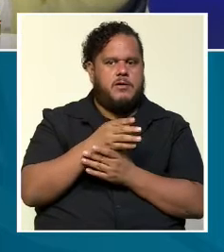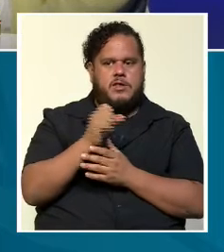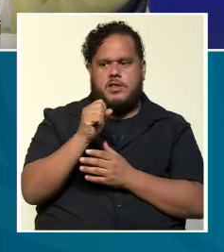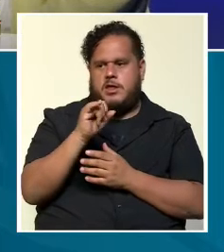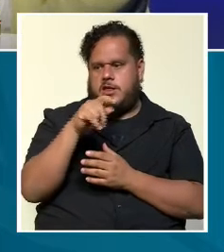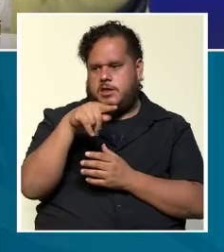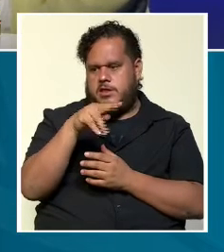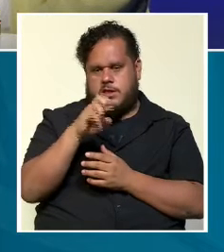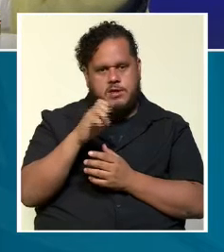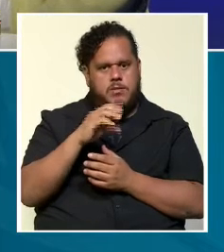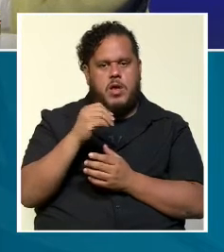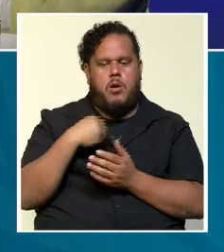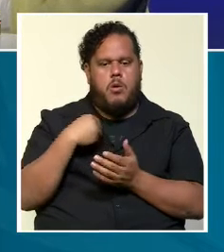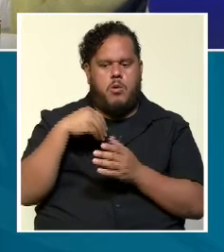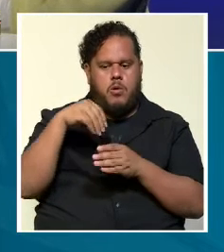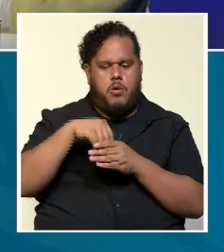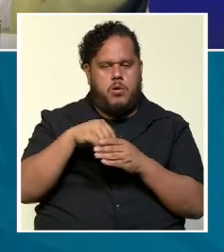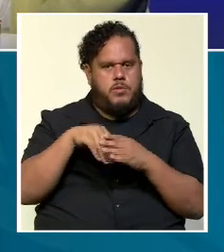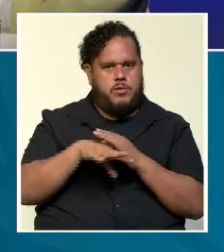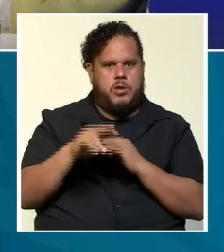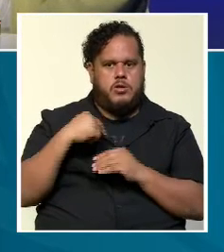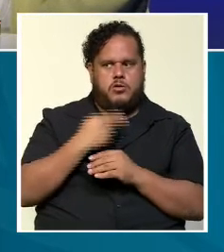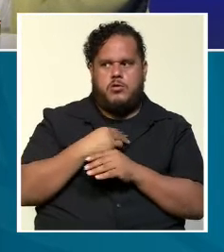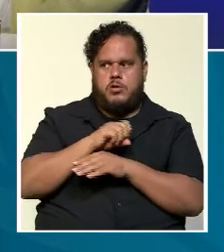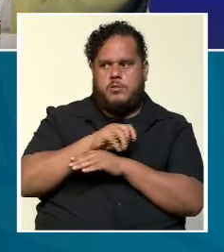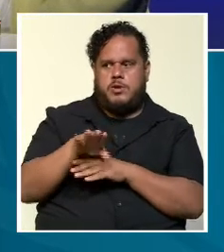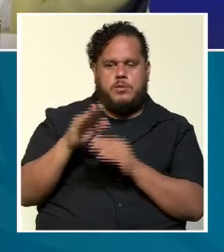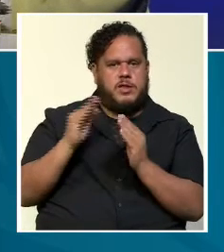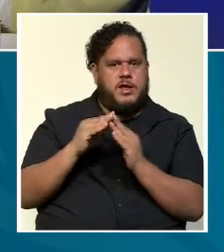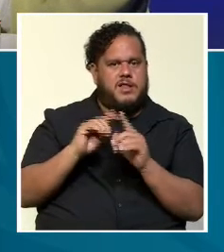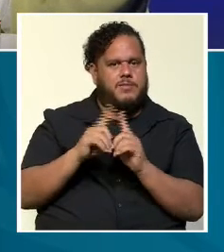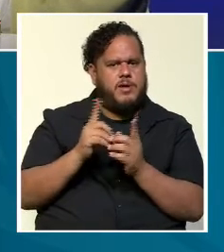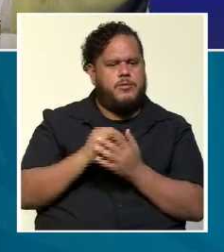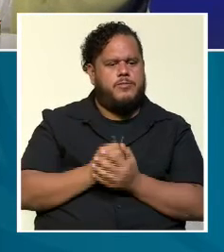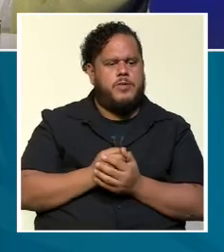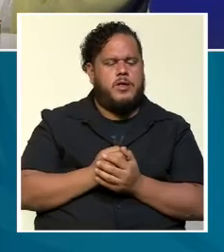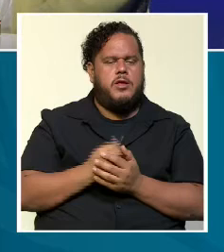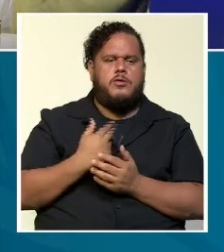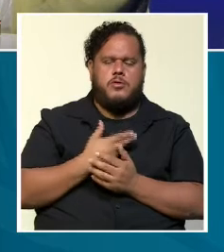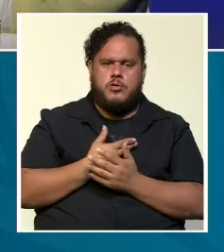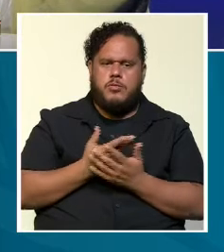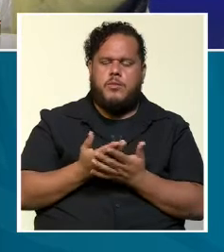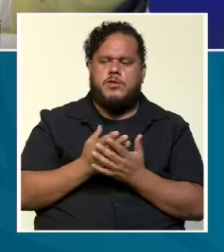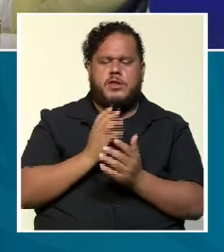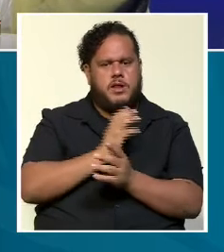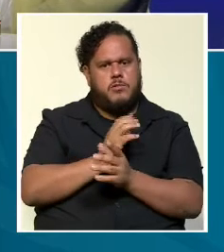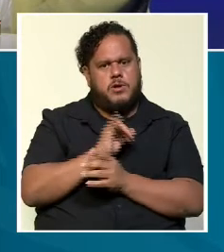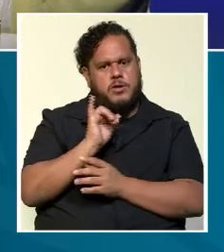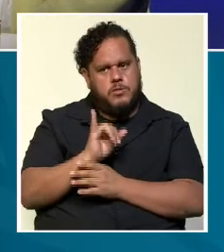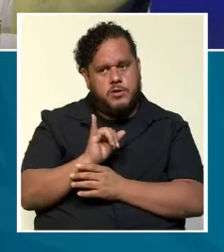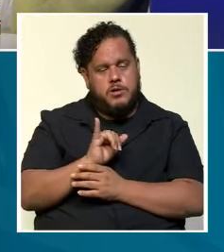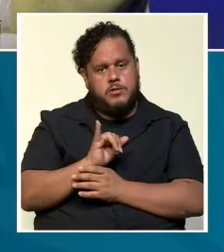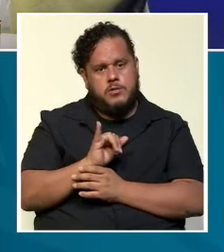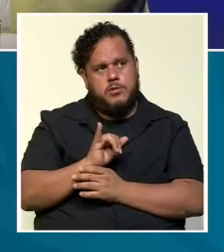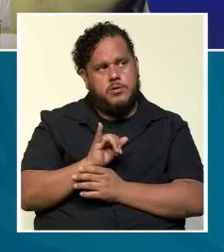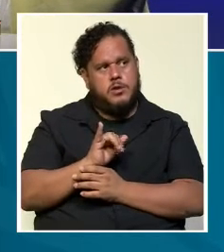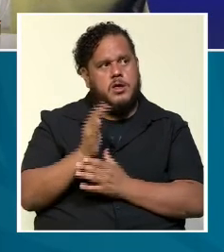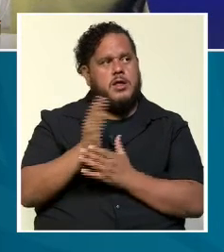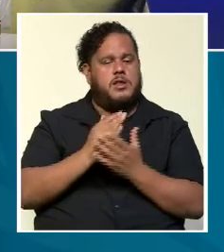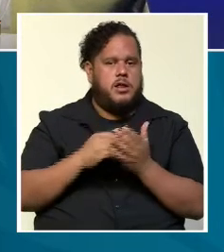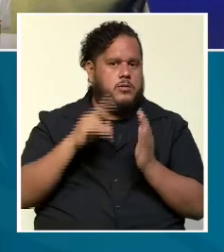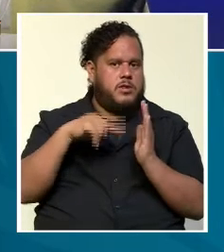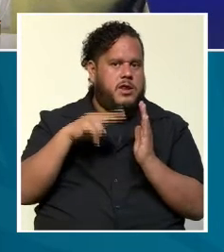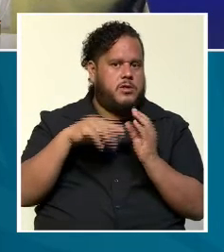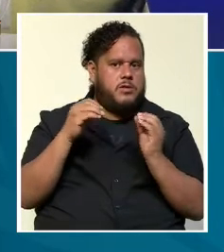por medio de depósito y nosotros les enviamos los libros a la casa, pero vamos a estar pendientes de eso, de algunas